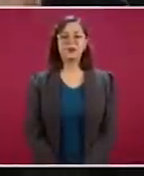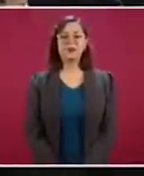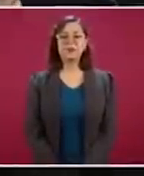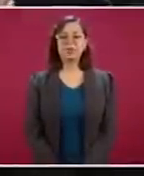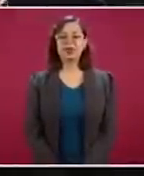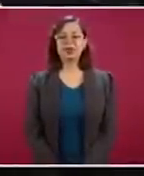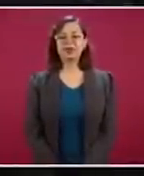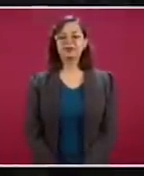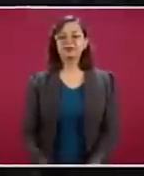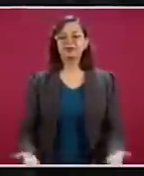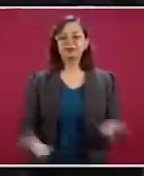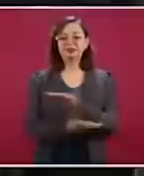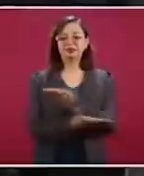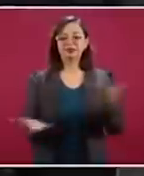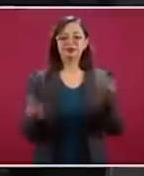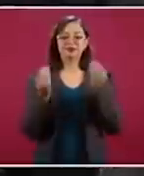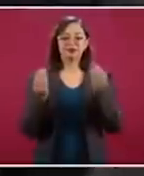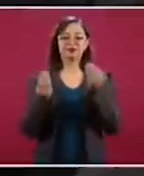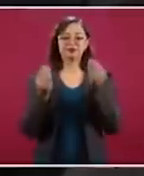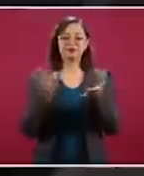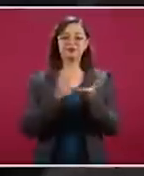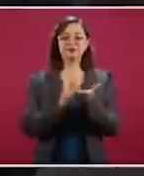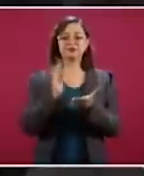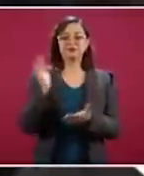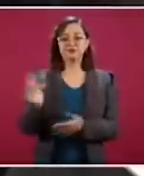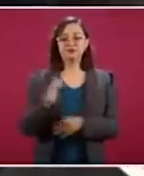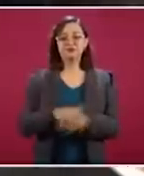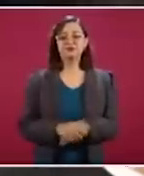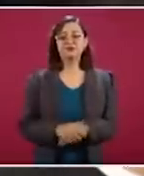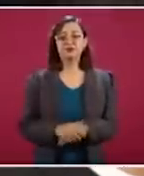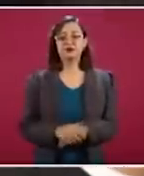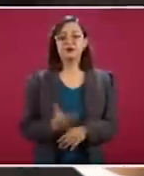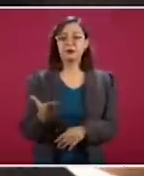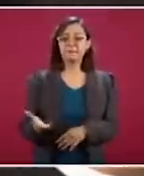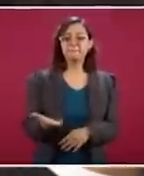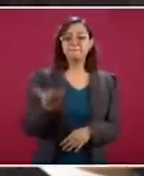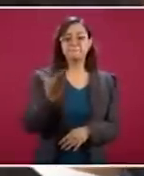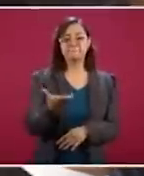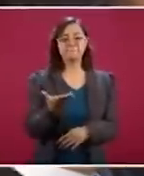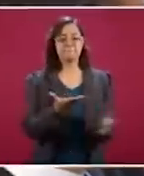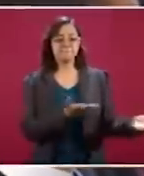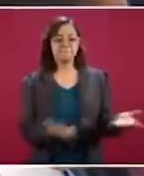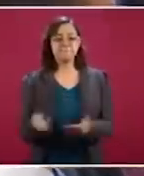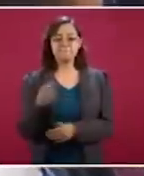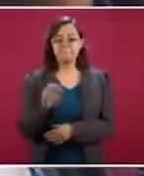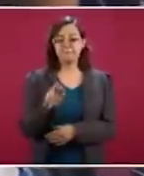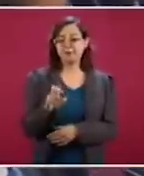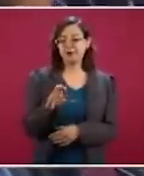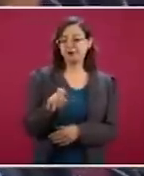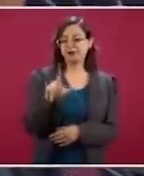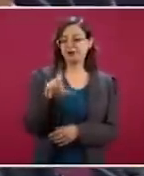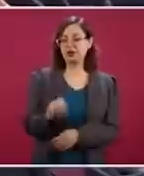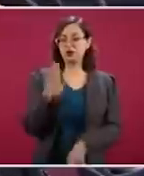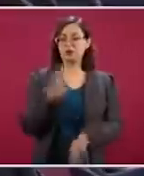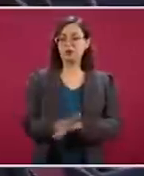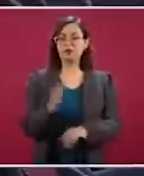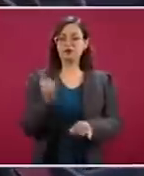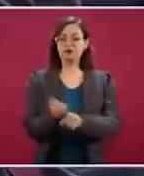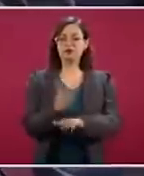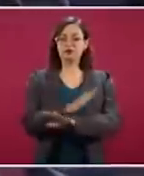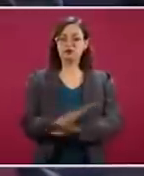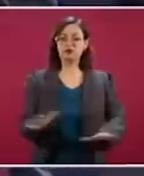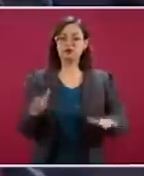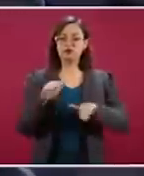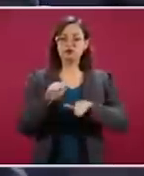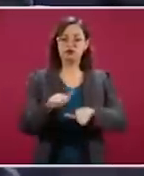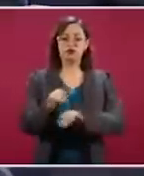A todos muchas gracias. Si les parece, le pedimos a Marcelo que nos informe de cómo va lo del